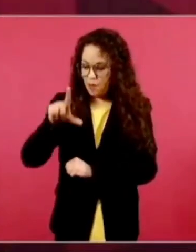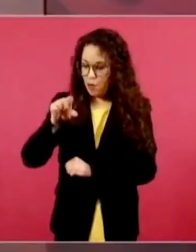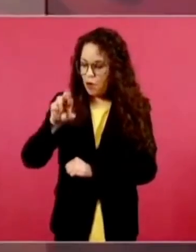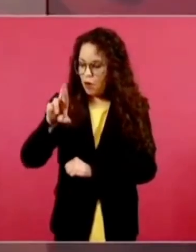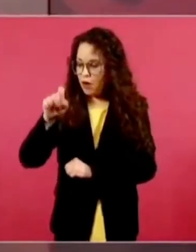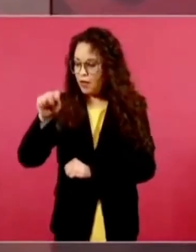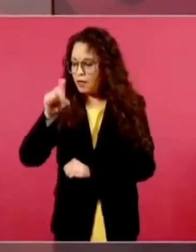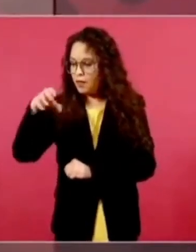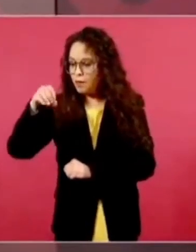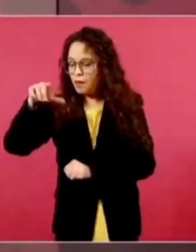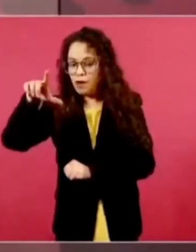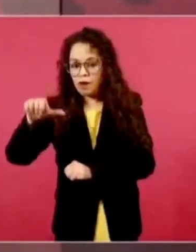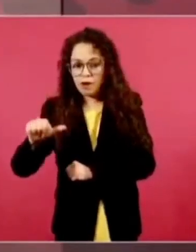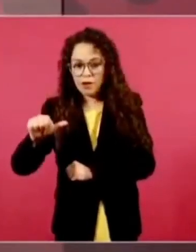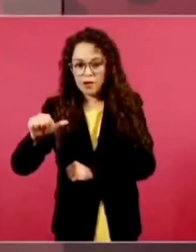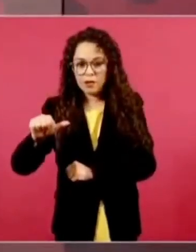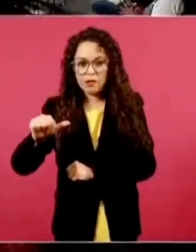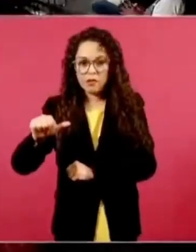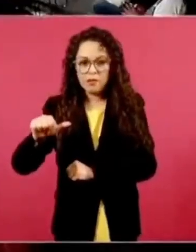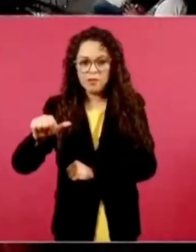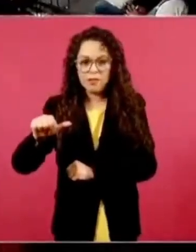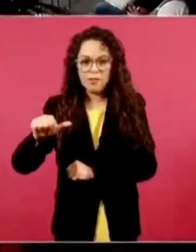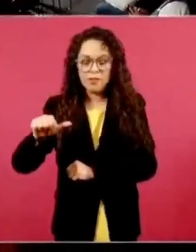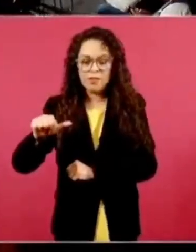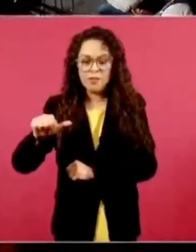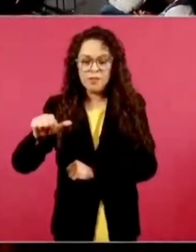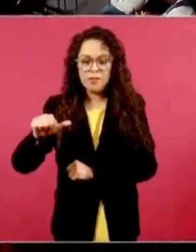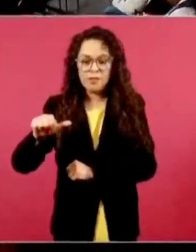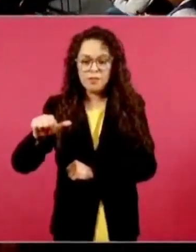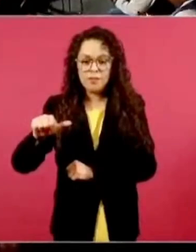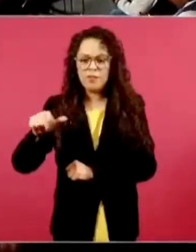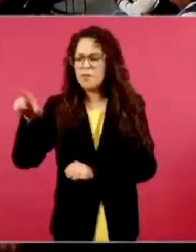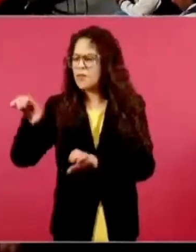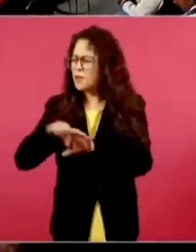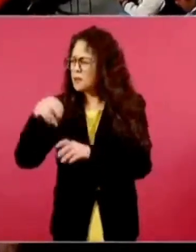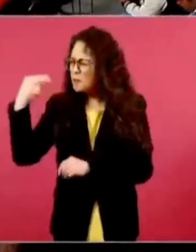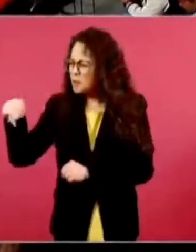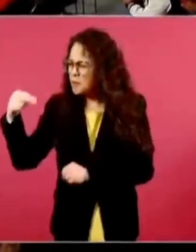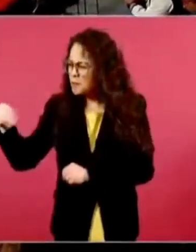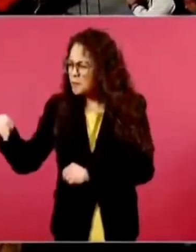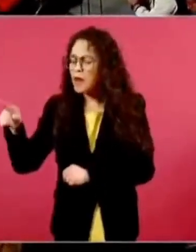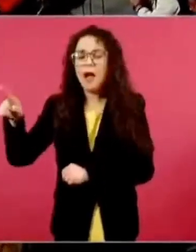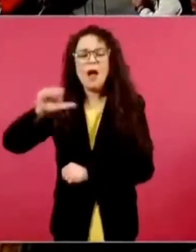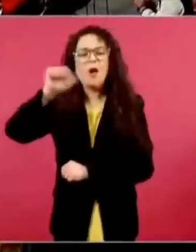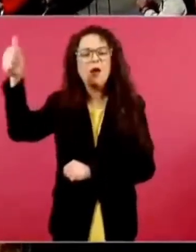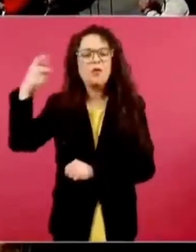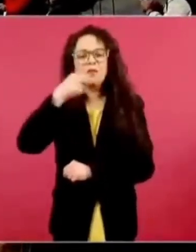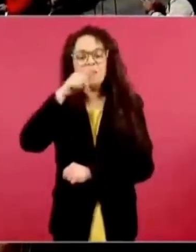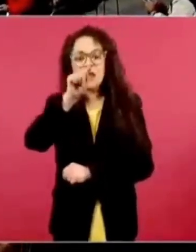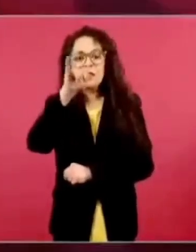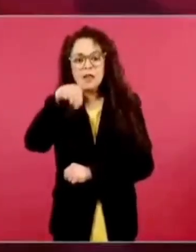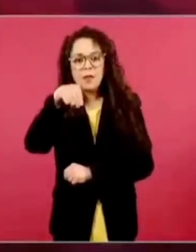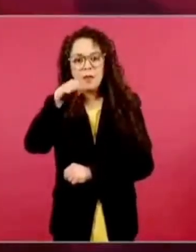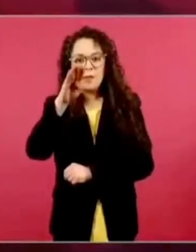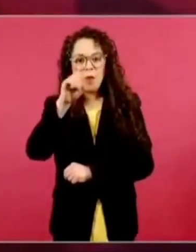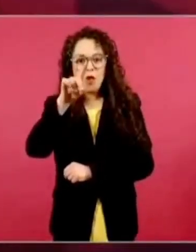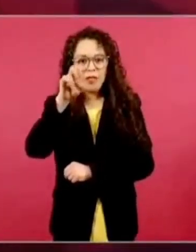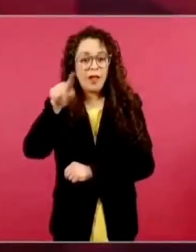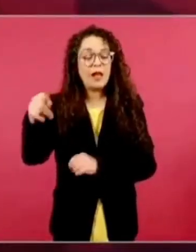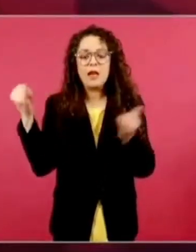hay Tim, ¿cómo se apellida? Golden. Tim Golden, es lo mismo.